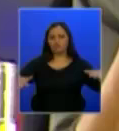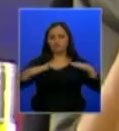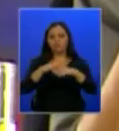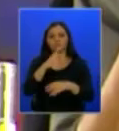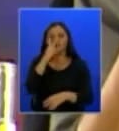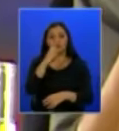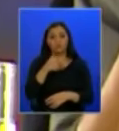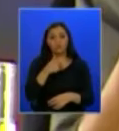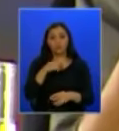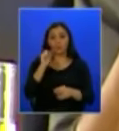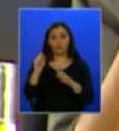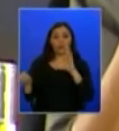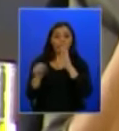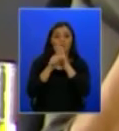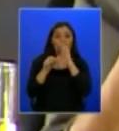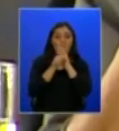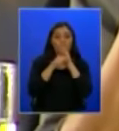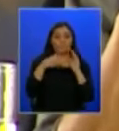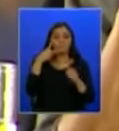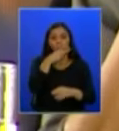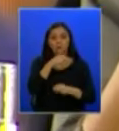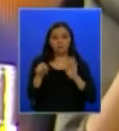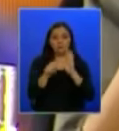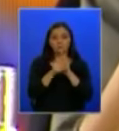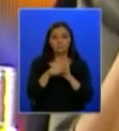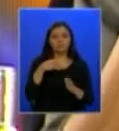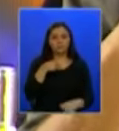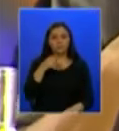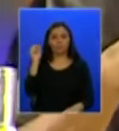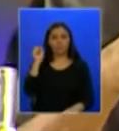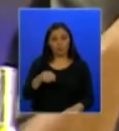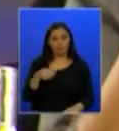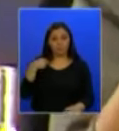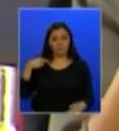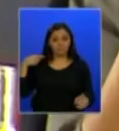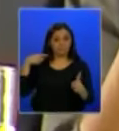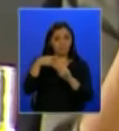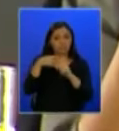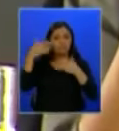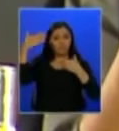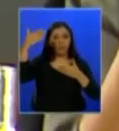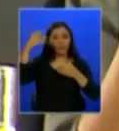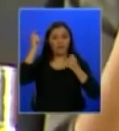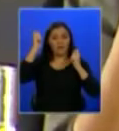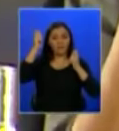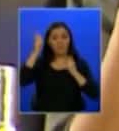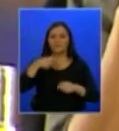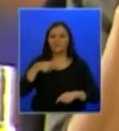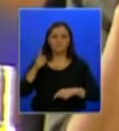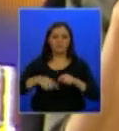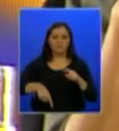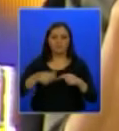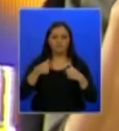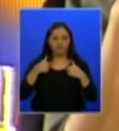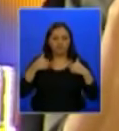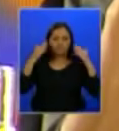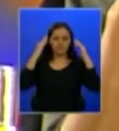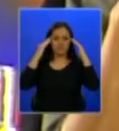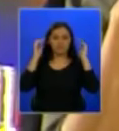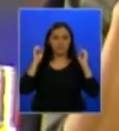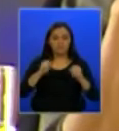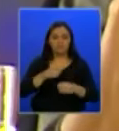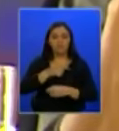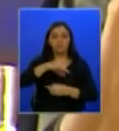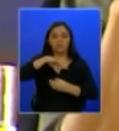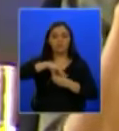del Ejecutivo, compañeros. O sea, yo al Ejecutivo no lo puedo involucrar en la campaña política, pero sí podemos, al menos en la campaña política